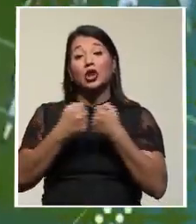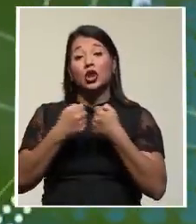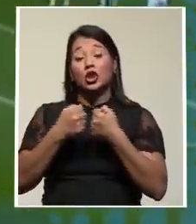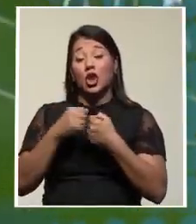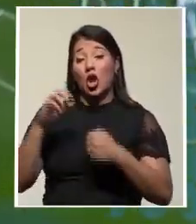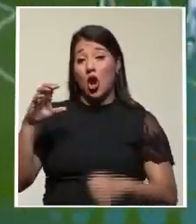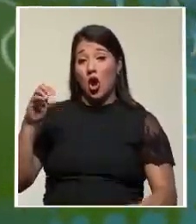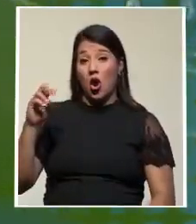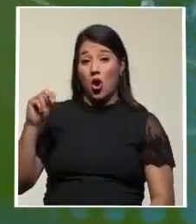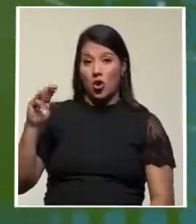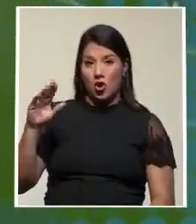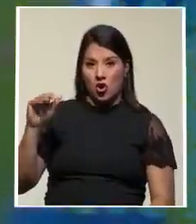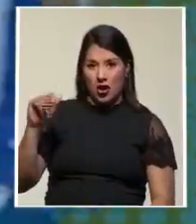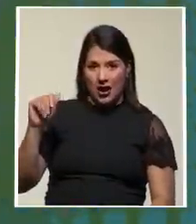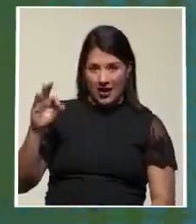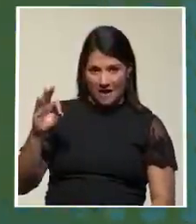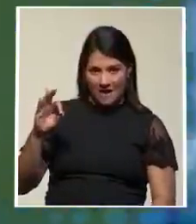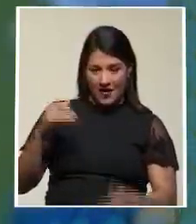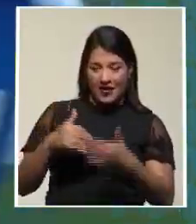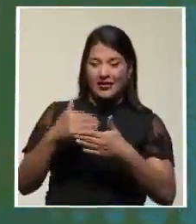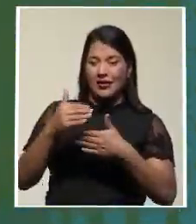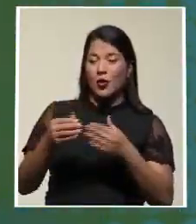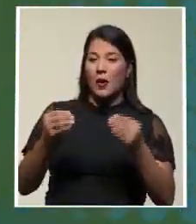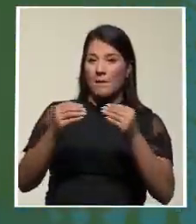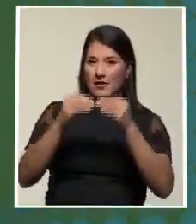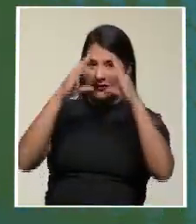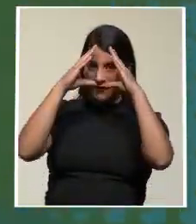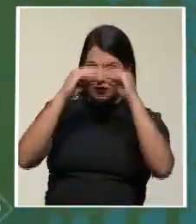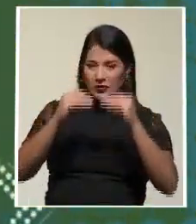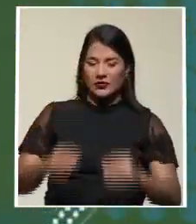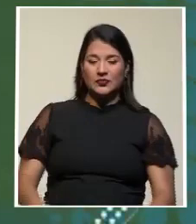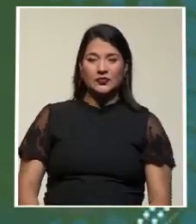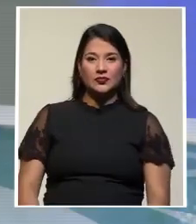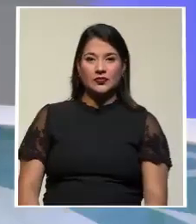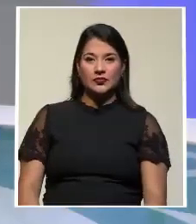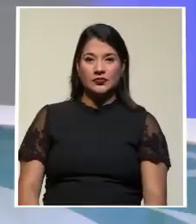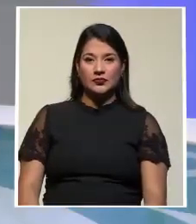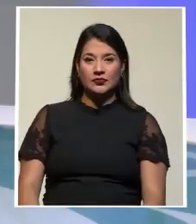CONCACAF. Cuando regresemos, los detalles de este juego.